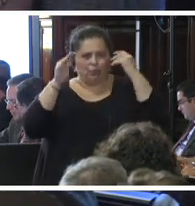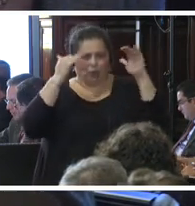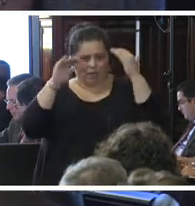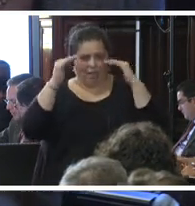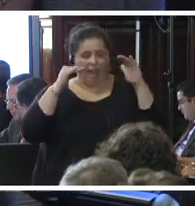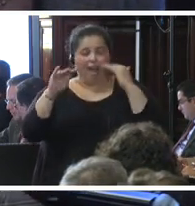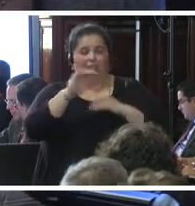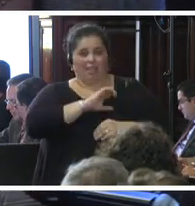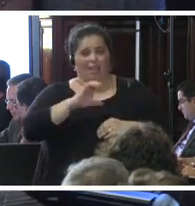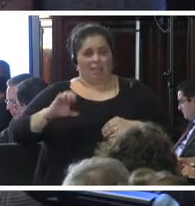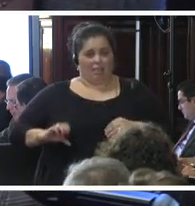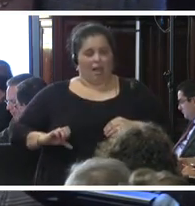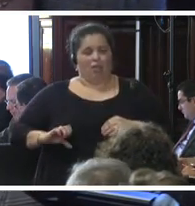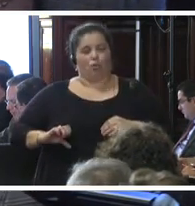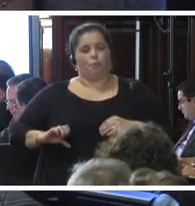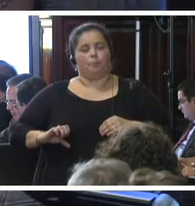autoridades del Estado.